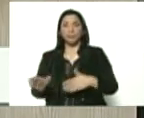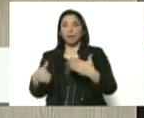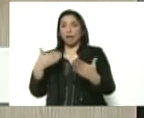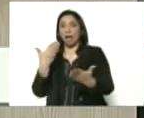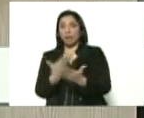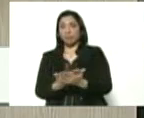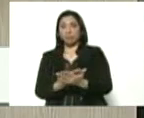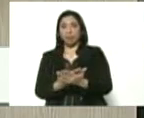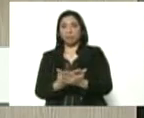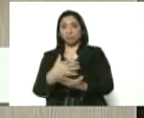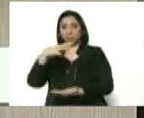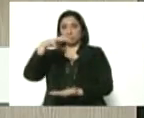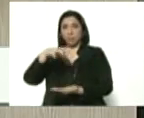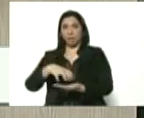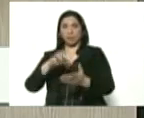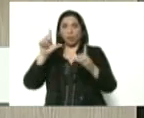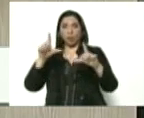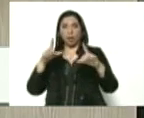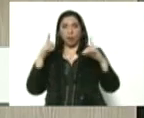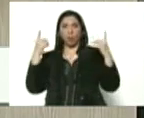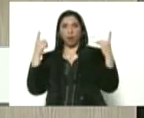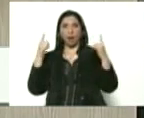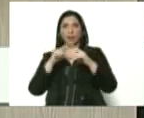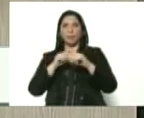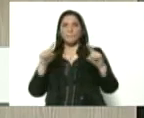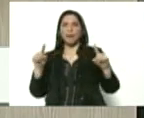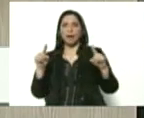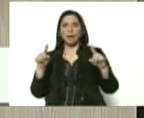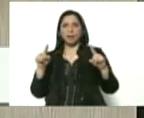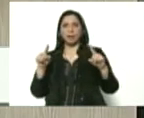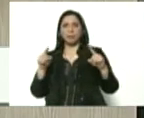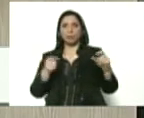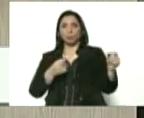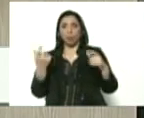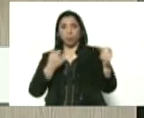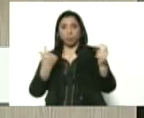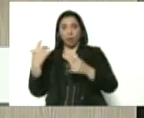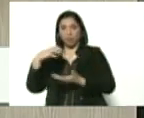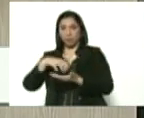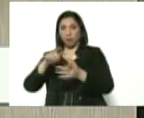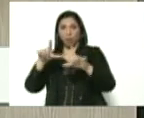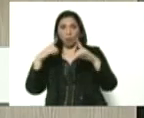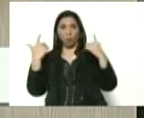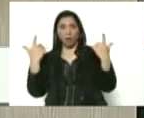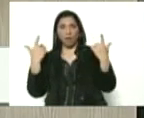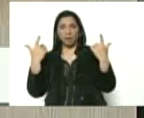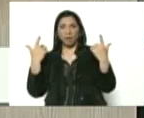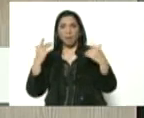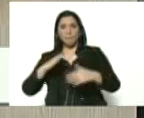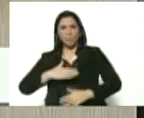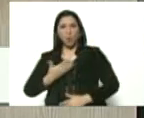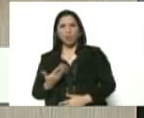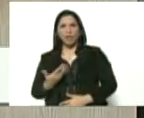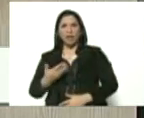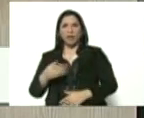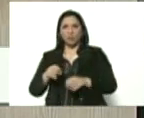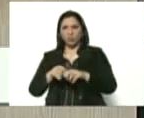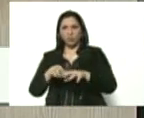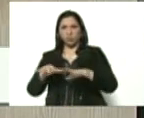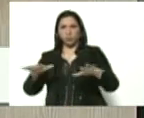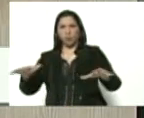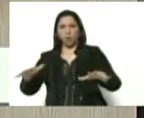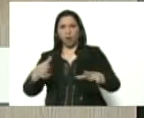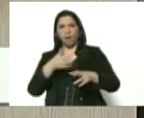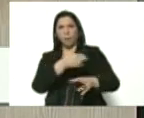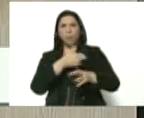hacia el estado La Guaira para que en el desembarco en el estado La Guaira poder distribuirse y